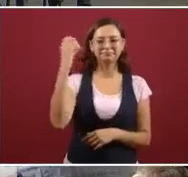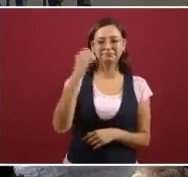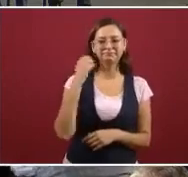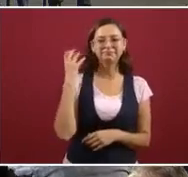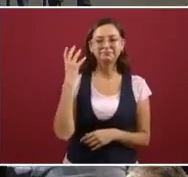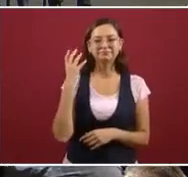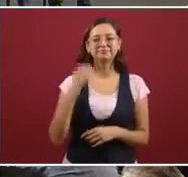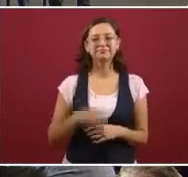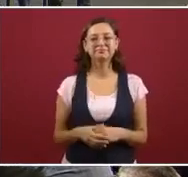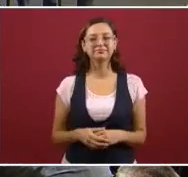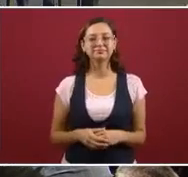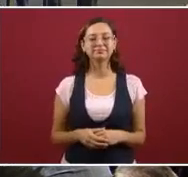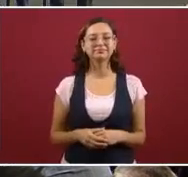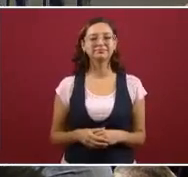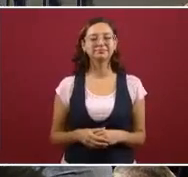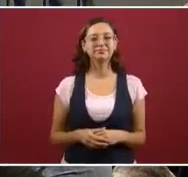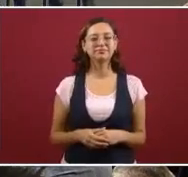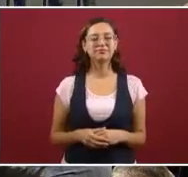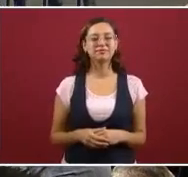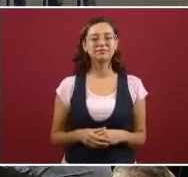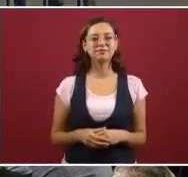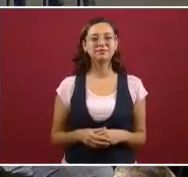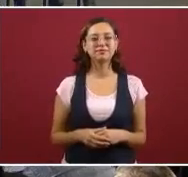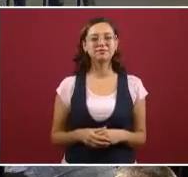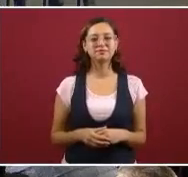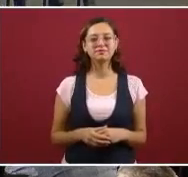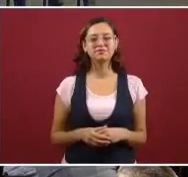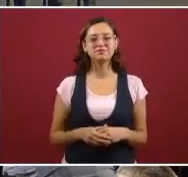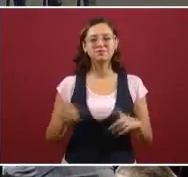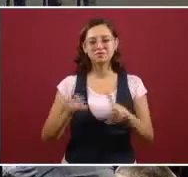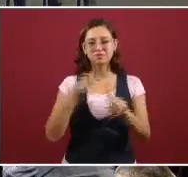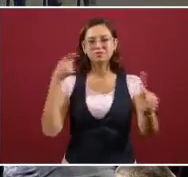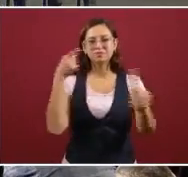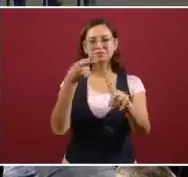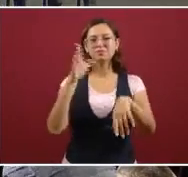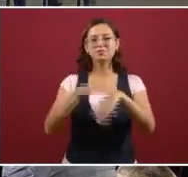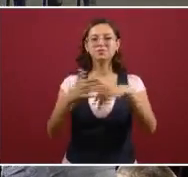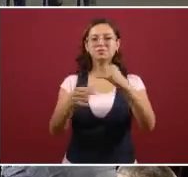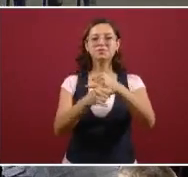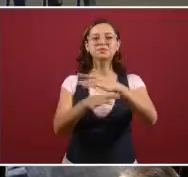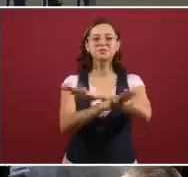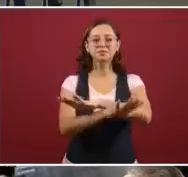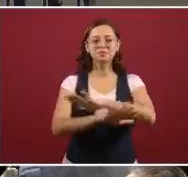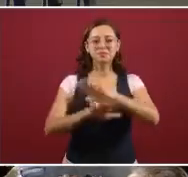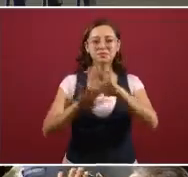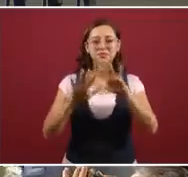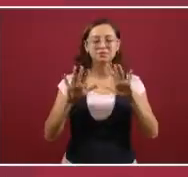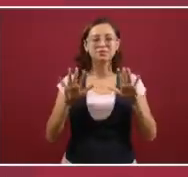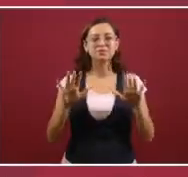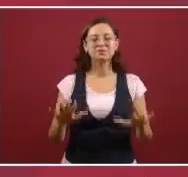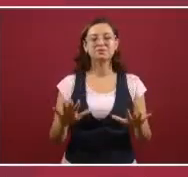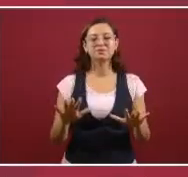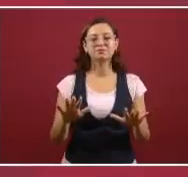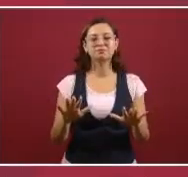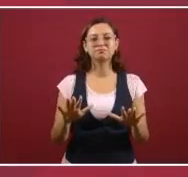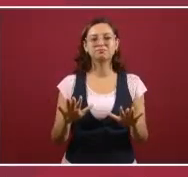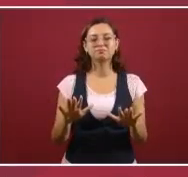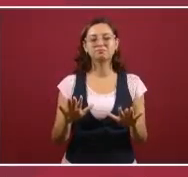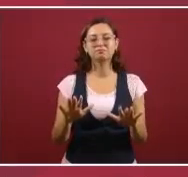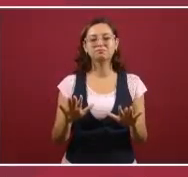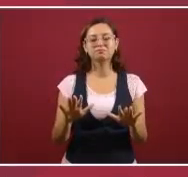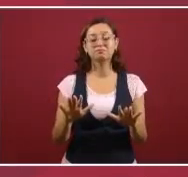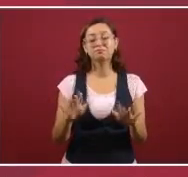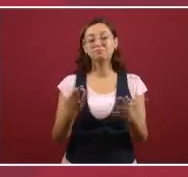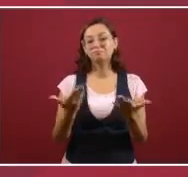que la vamos a dedicar a informar sobre